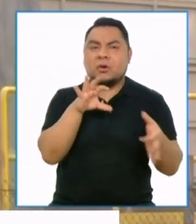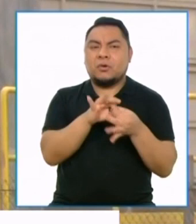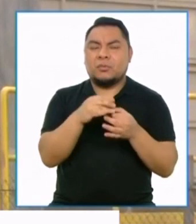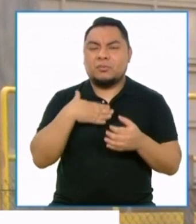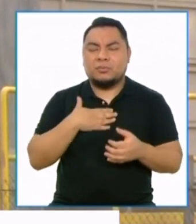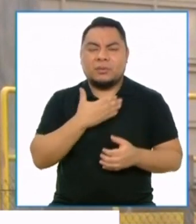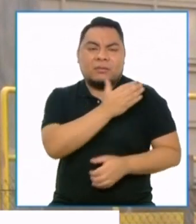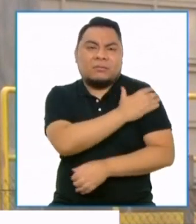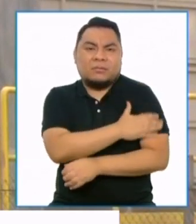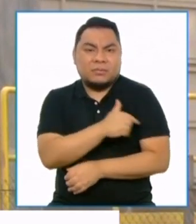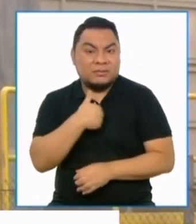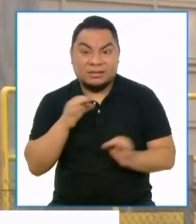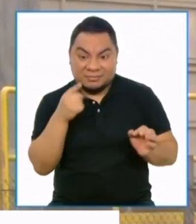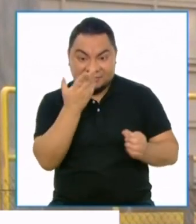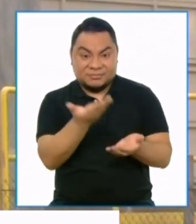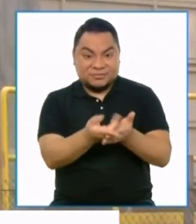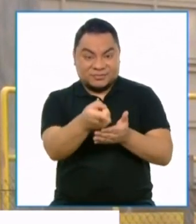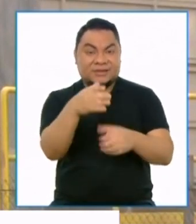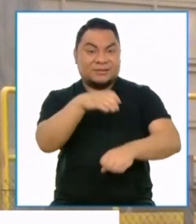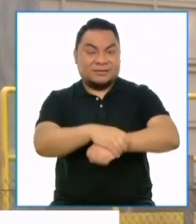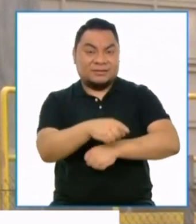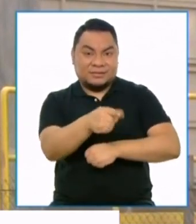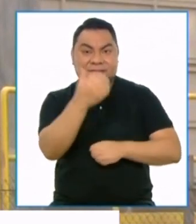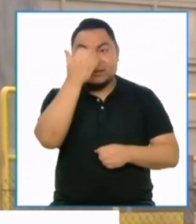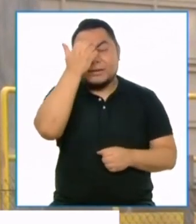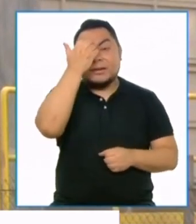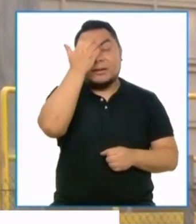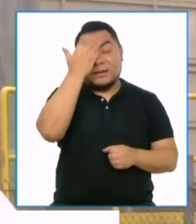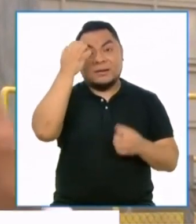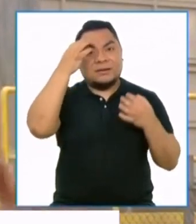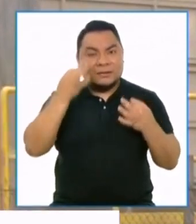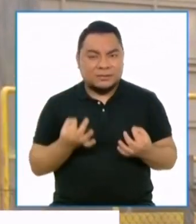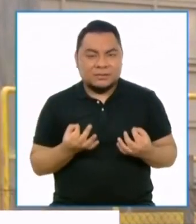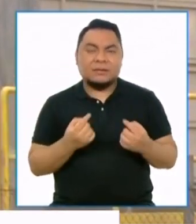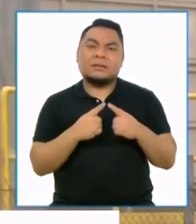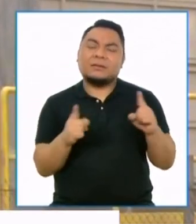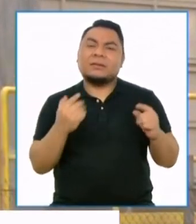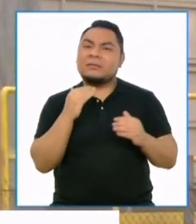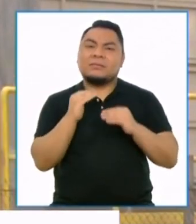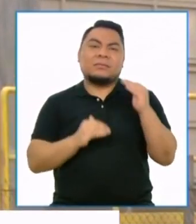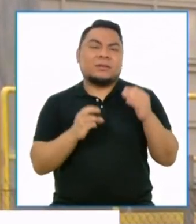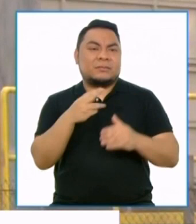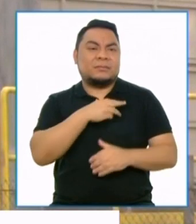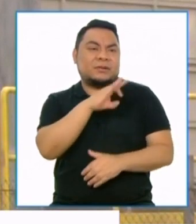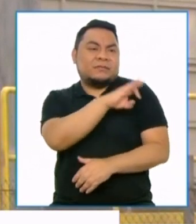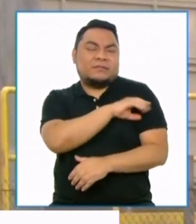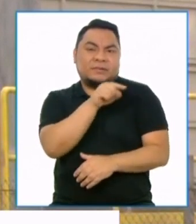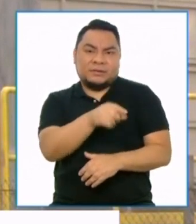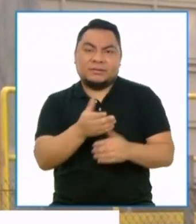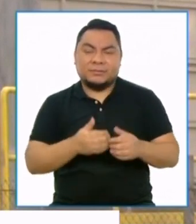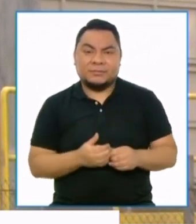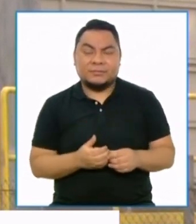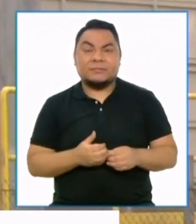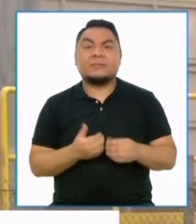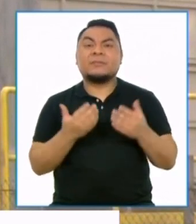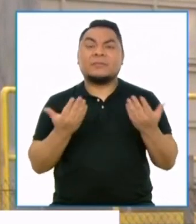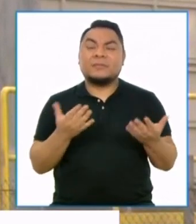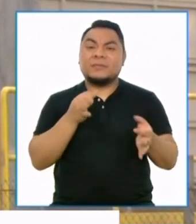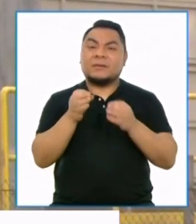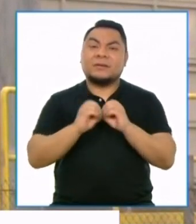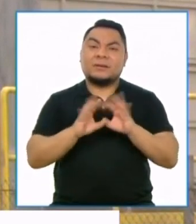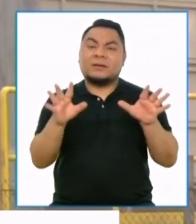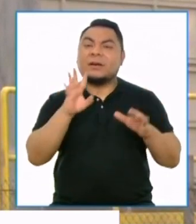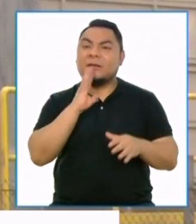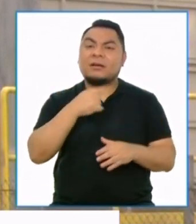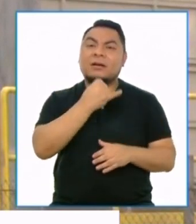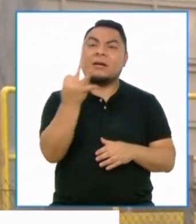total imparcialidad del Ministerio Público. Para aclarar también a algunos políticos que decían que eso no ocurría. En consecuencia, lo